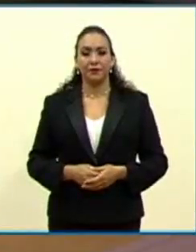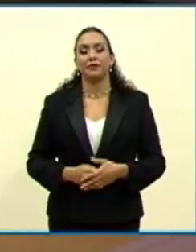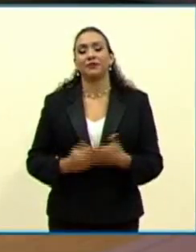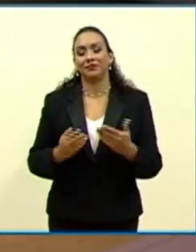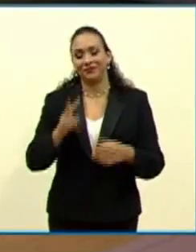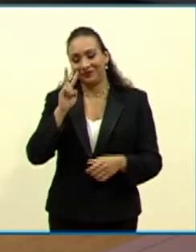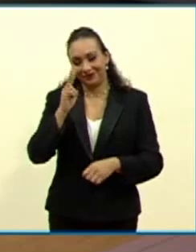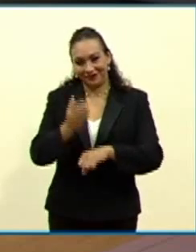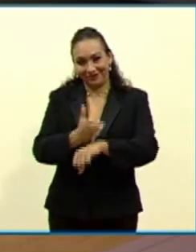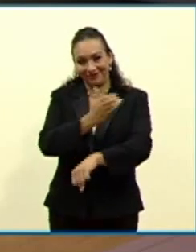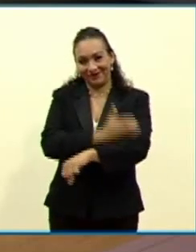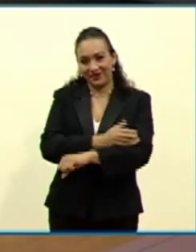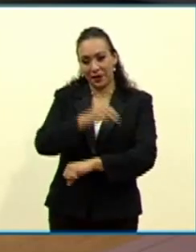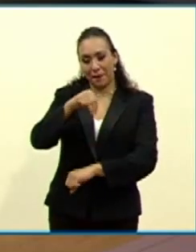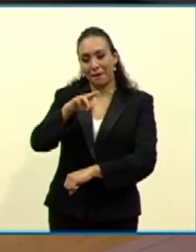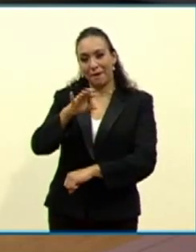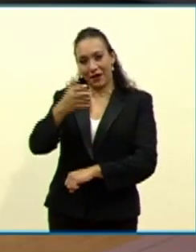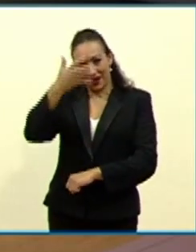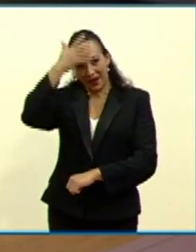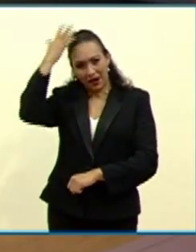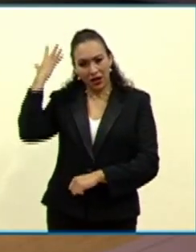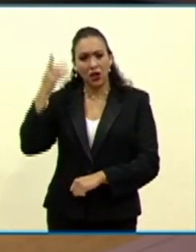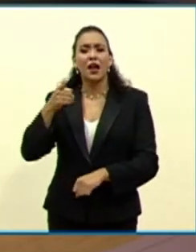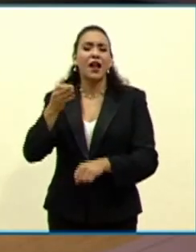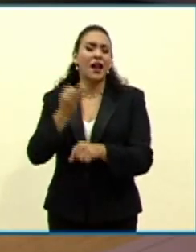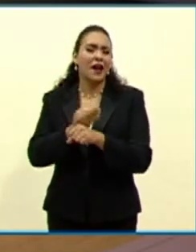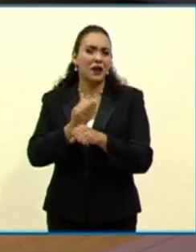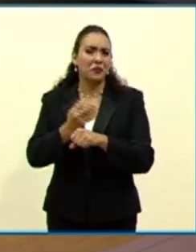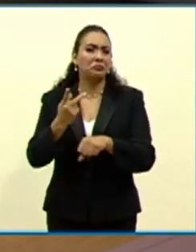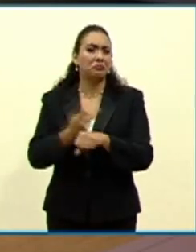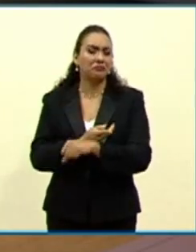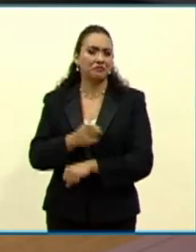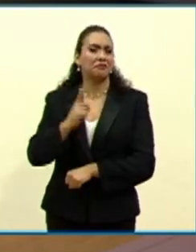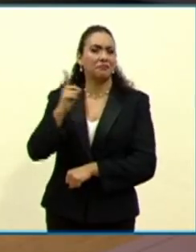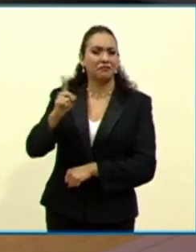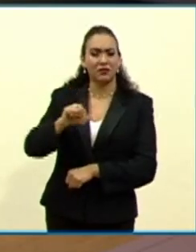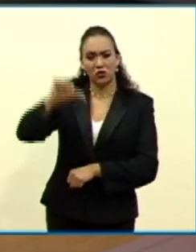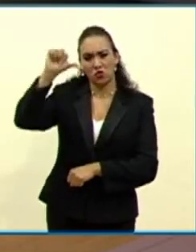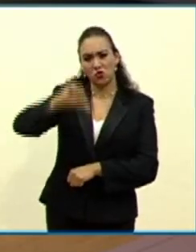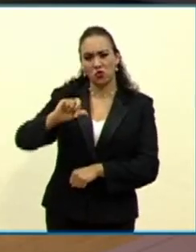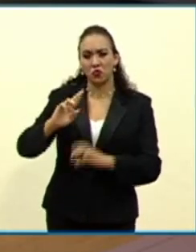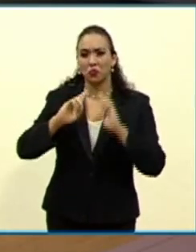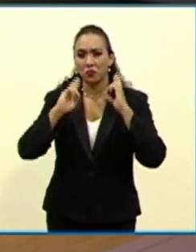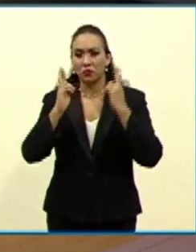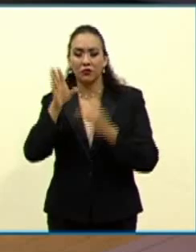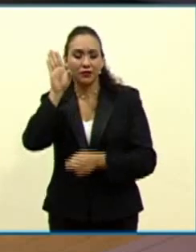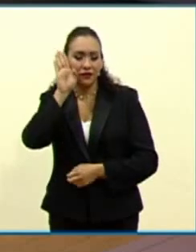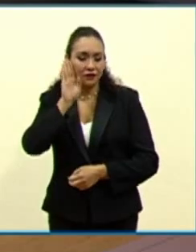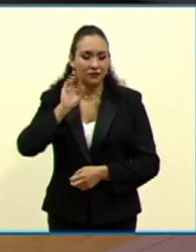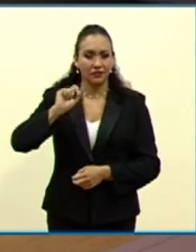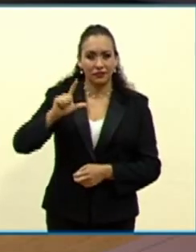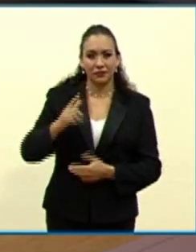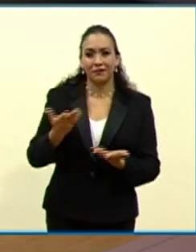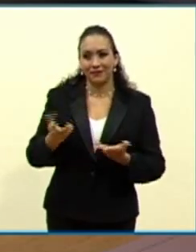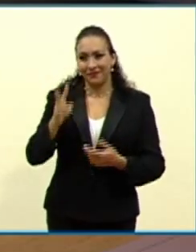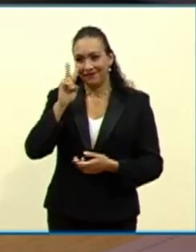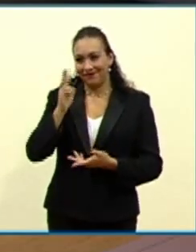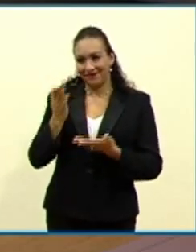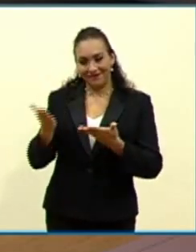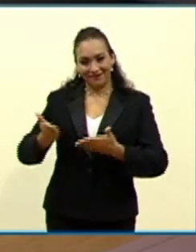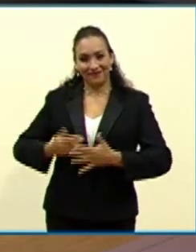Vamos con mi compañero Mario López Peña, quien nos tiene los detalles de lo que se resolvió esta tarde en el Pleno de la Suprema